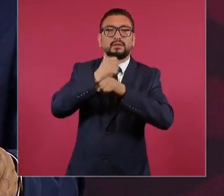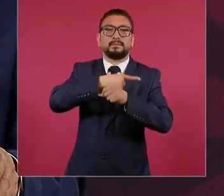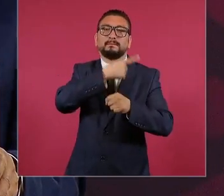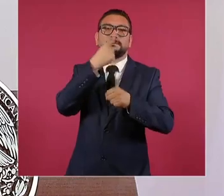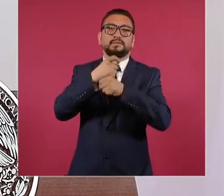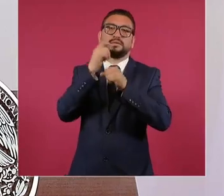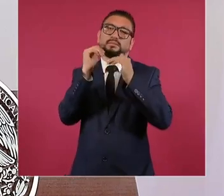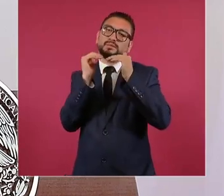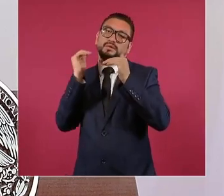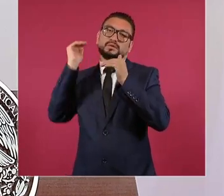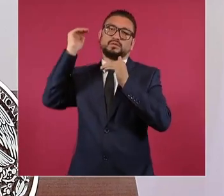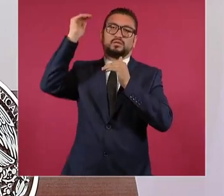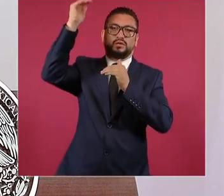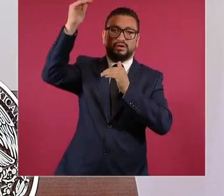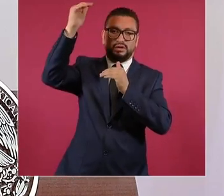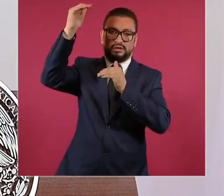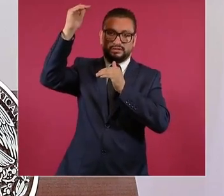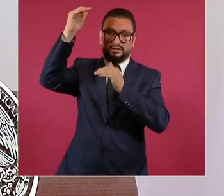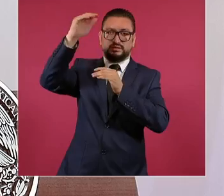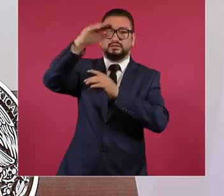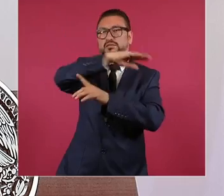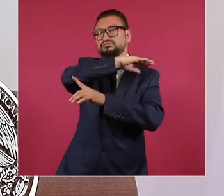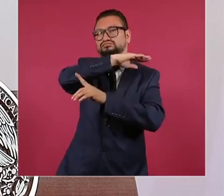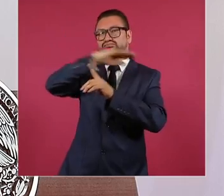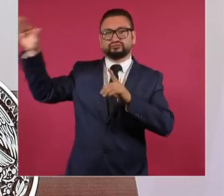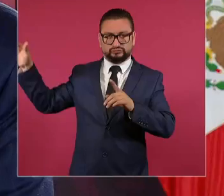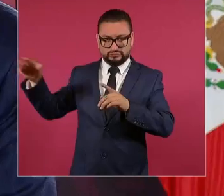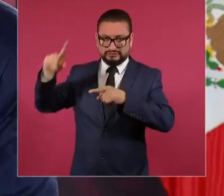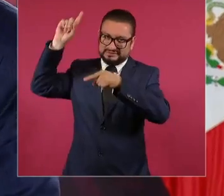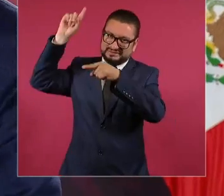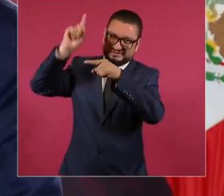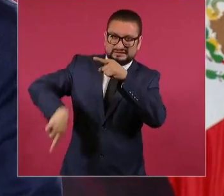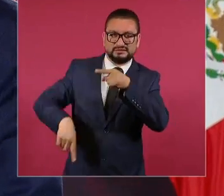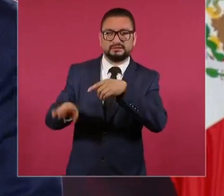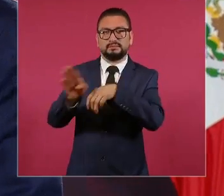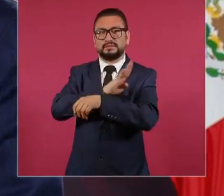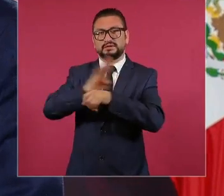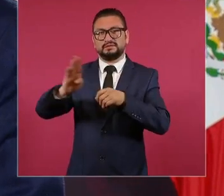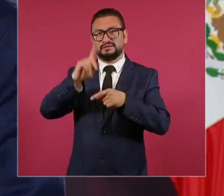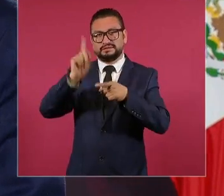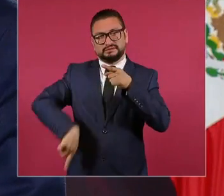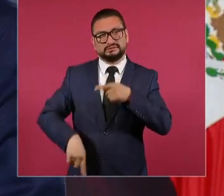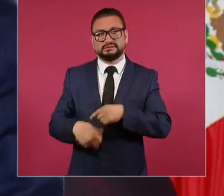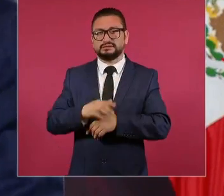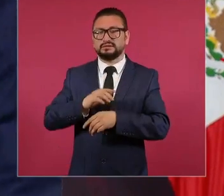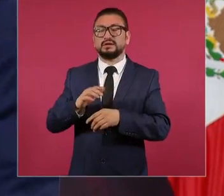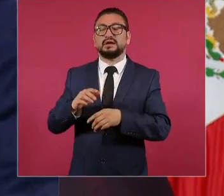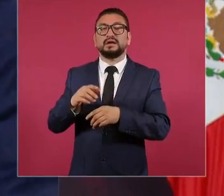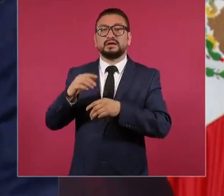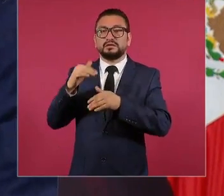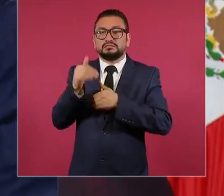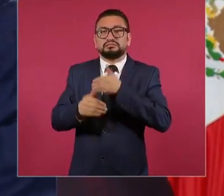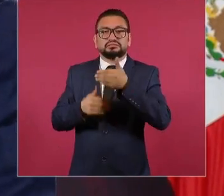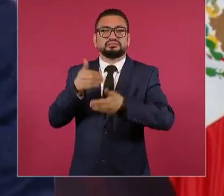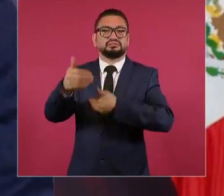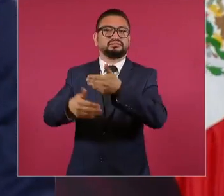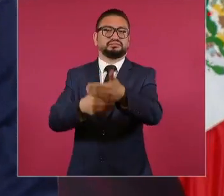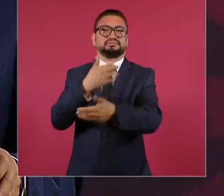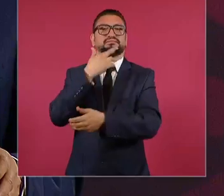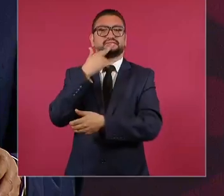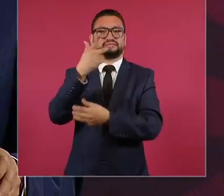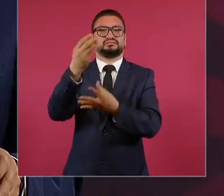es cortar el copete de privilegios y se avanza muchísimo